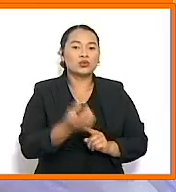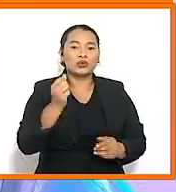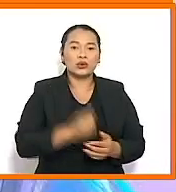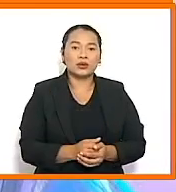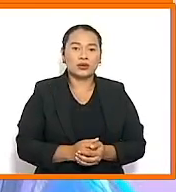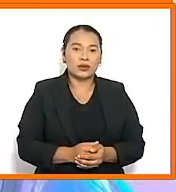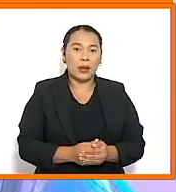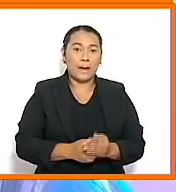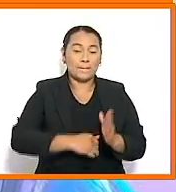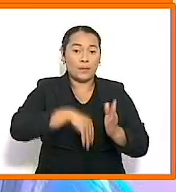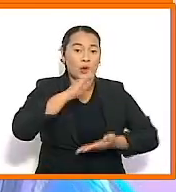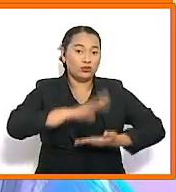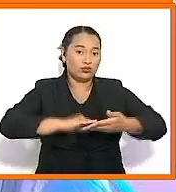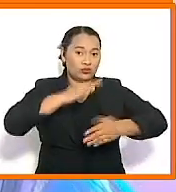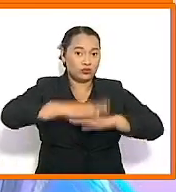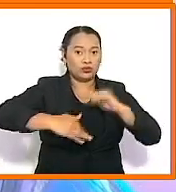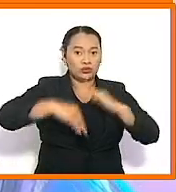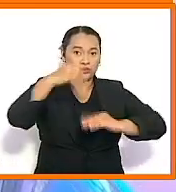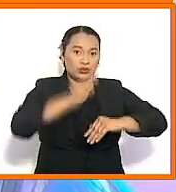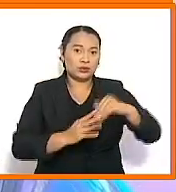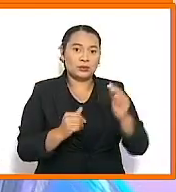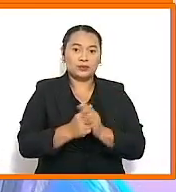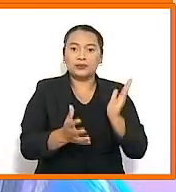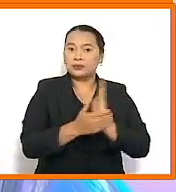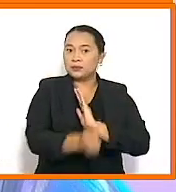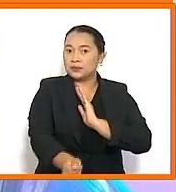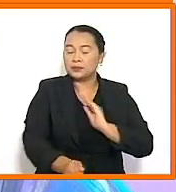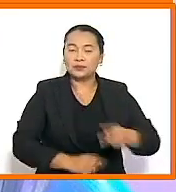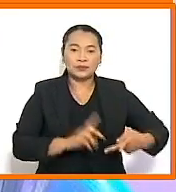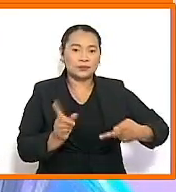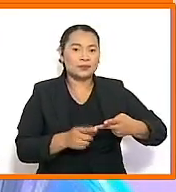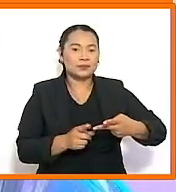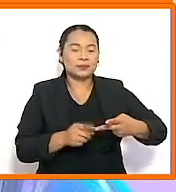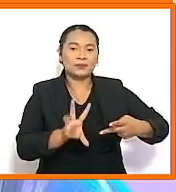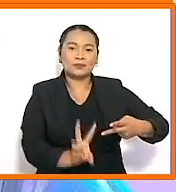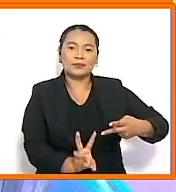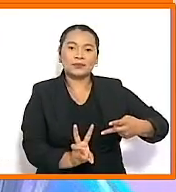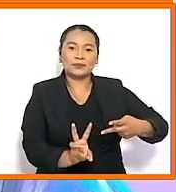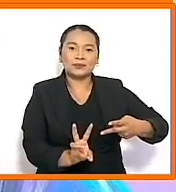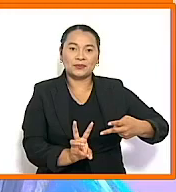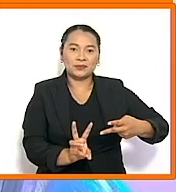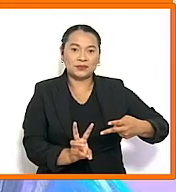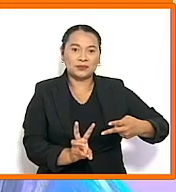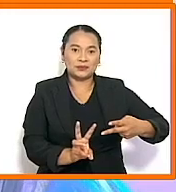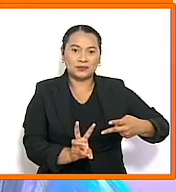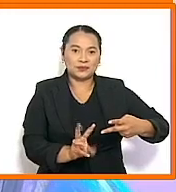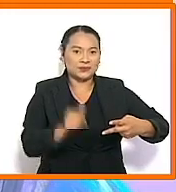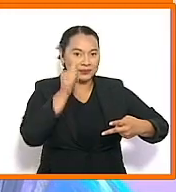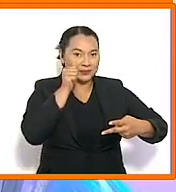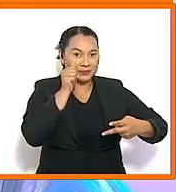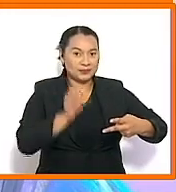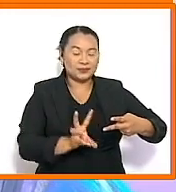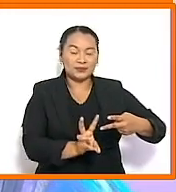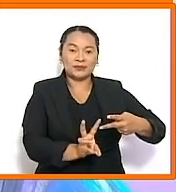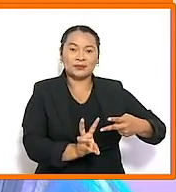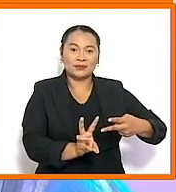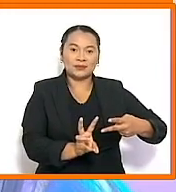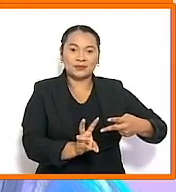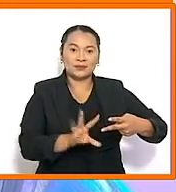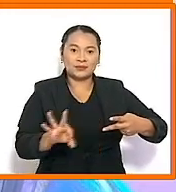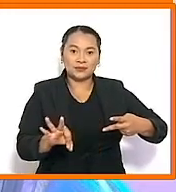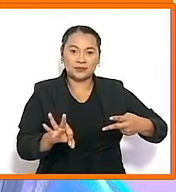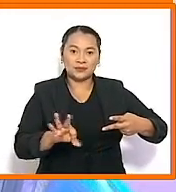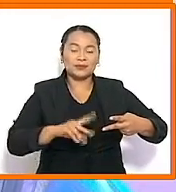maestro. Segundo número ganador, tu primer dígito 6, segundo dígito. Atentos, porque este es el